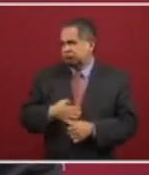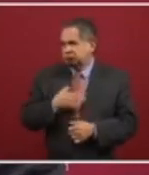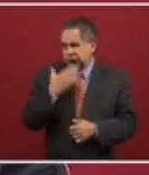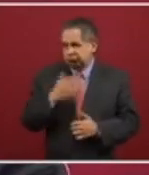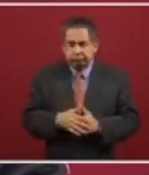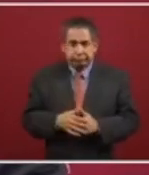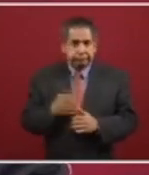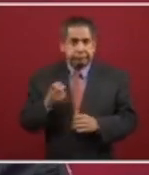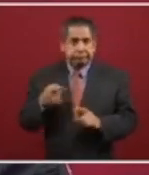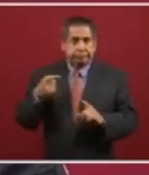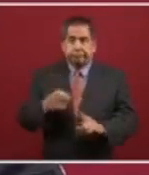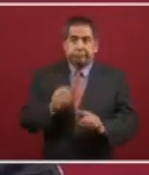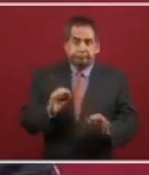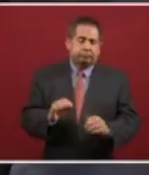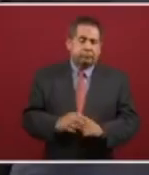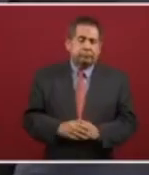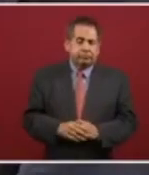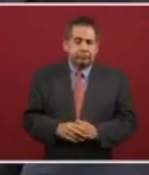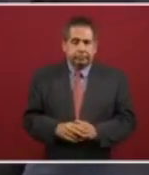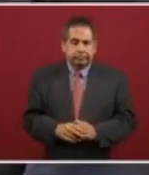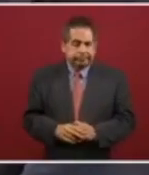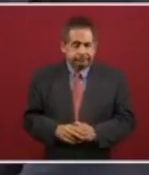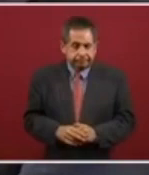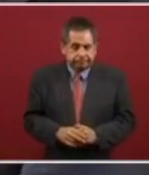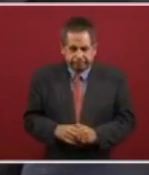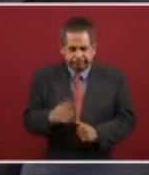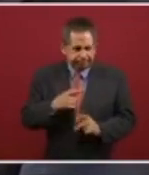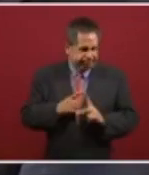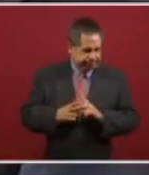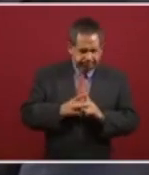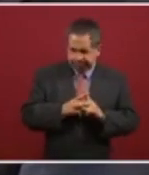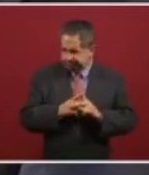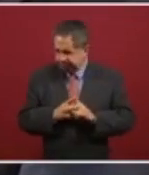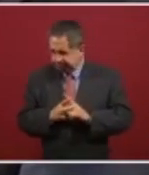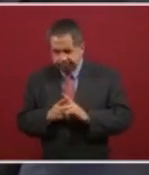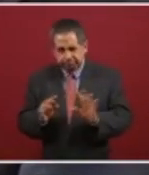Eso sí, lo tengo medido